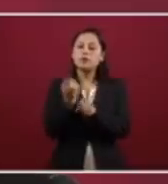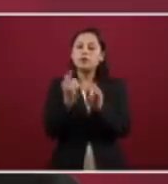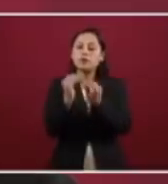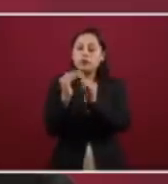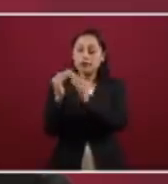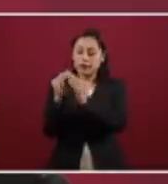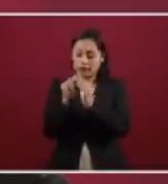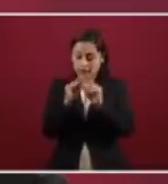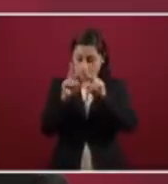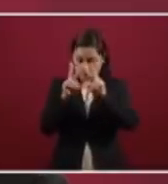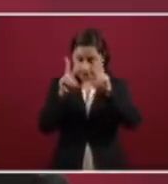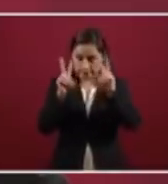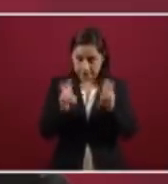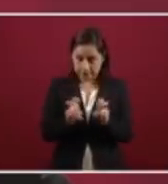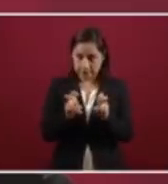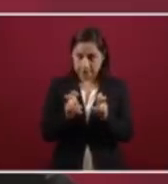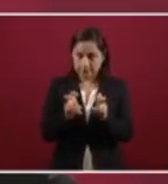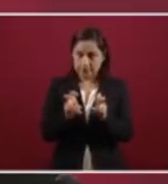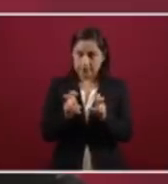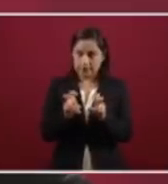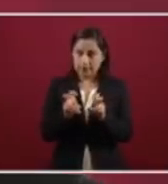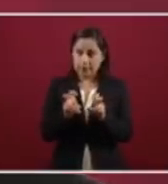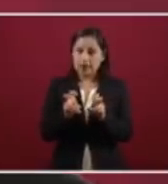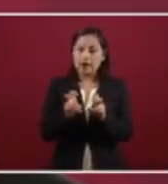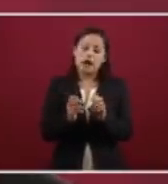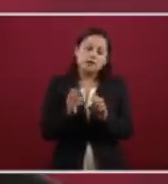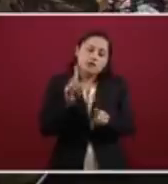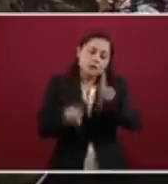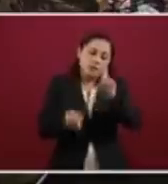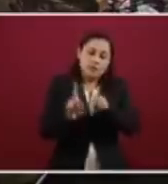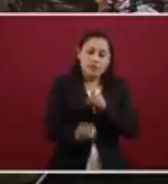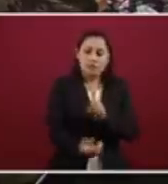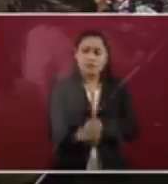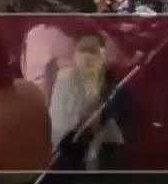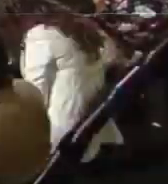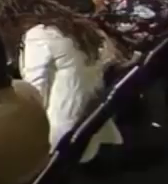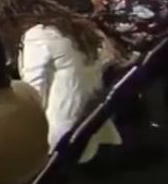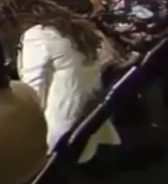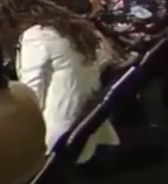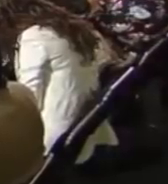encontrando lo que nos comentan cada una de las familias.